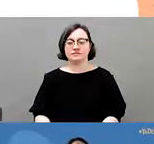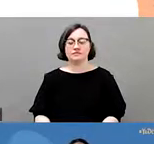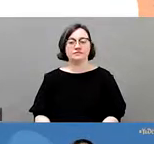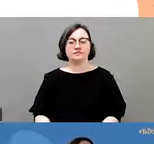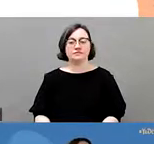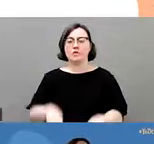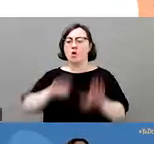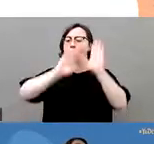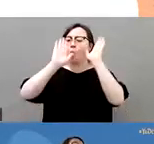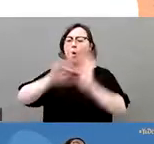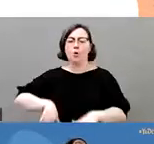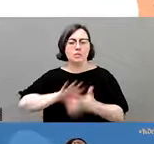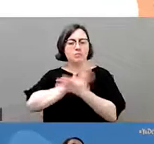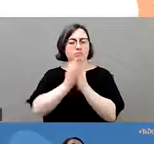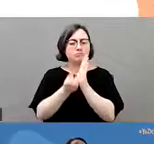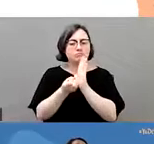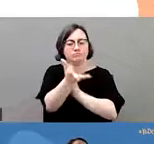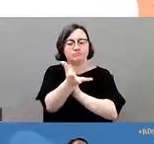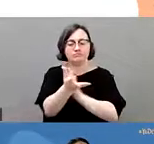Y ya por último,